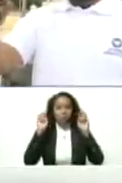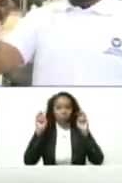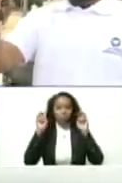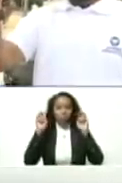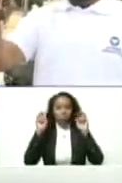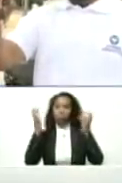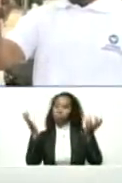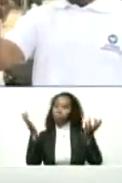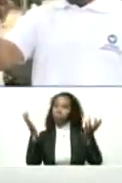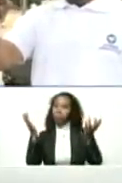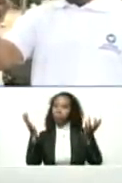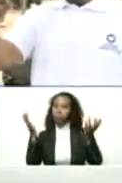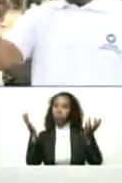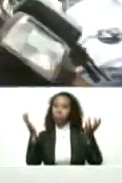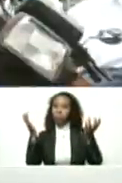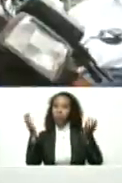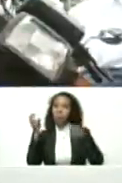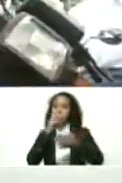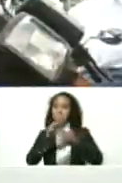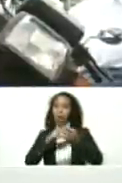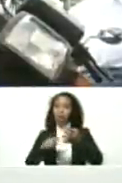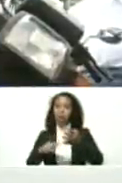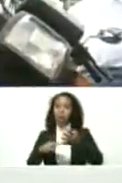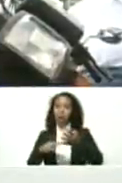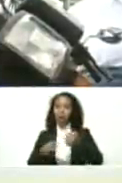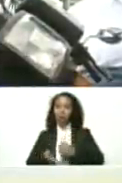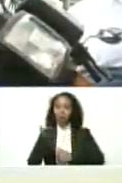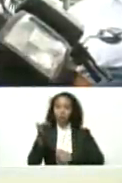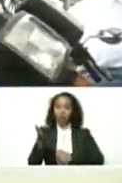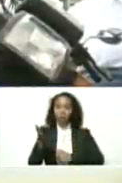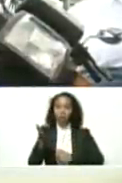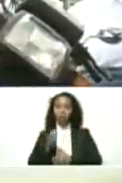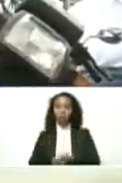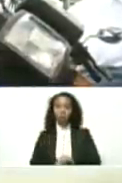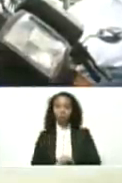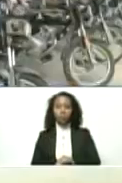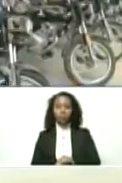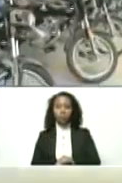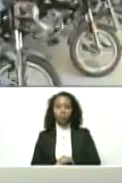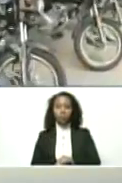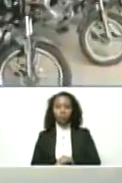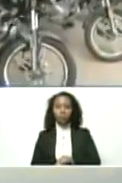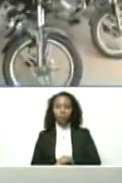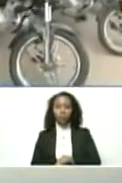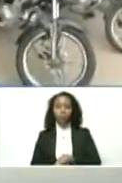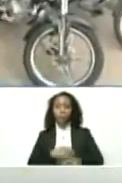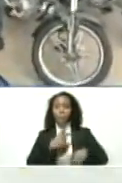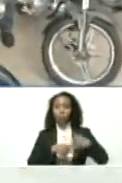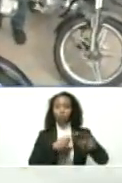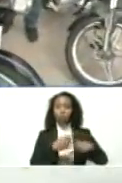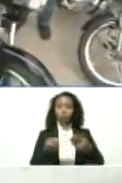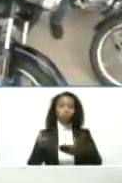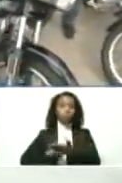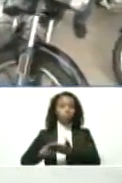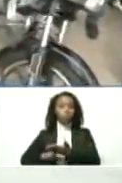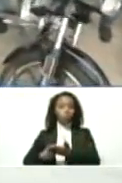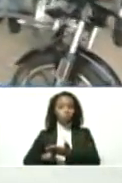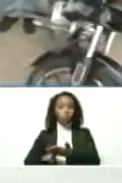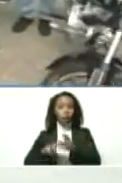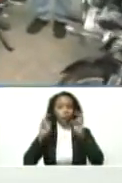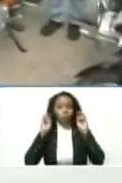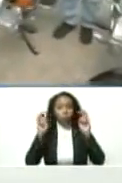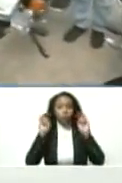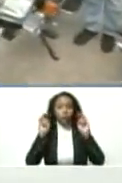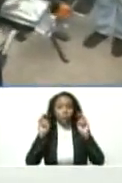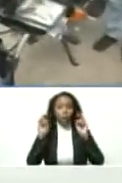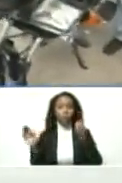de materia prima, insumos, los que producen, resolver el tema de